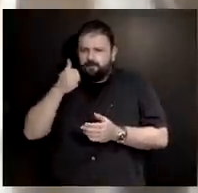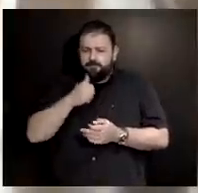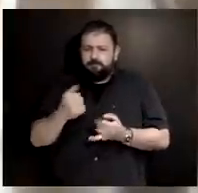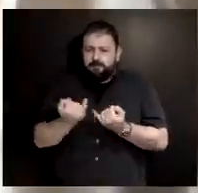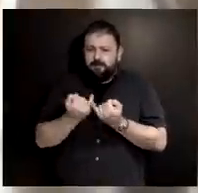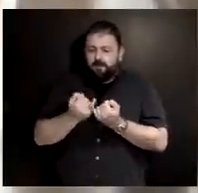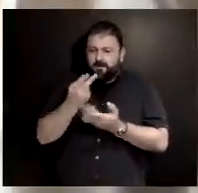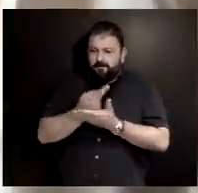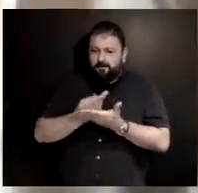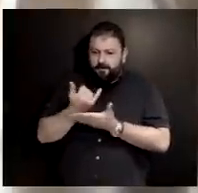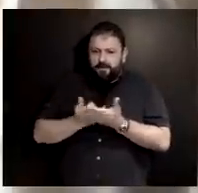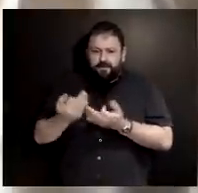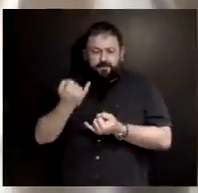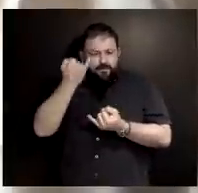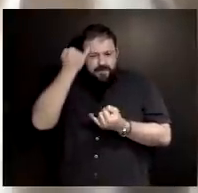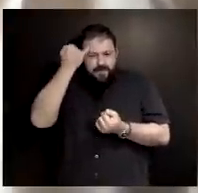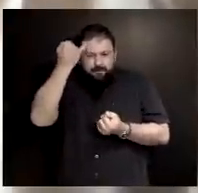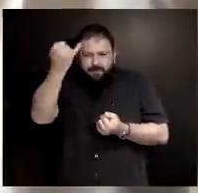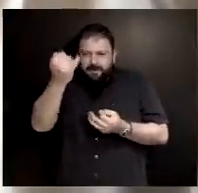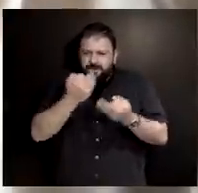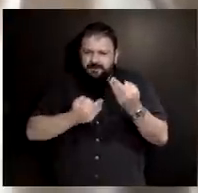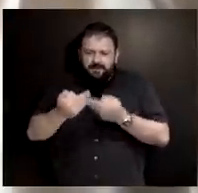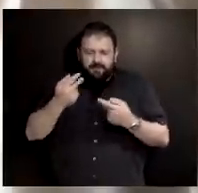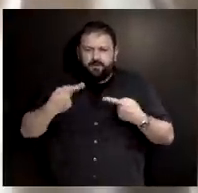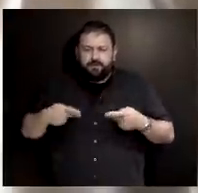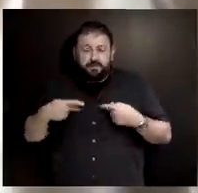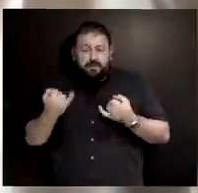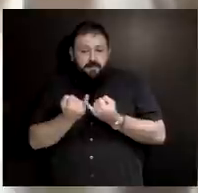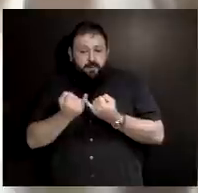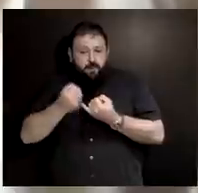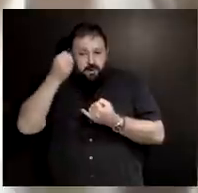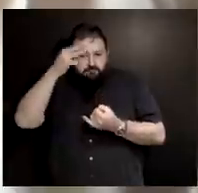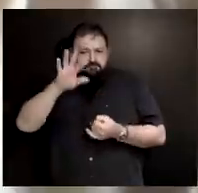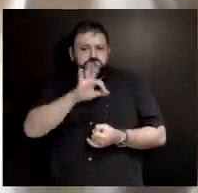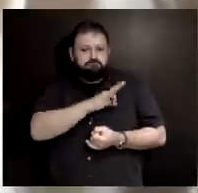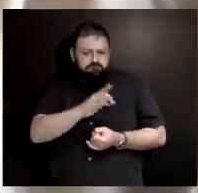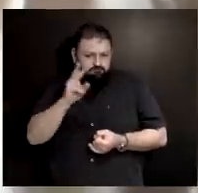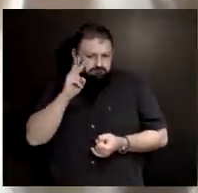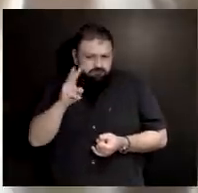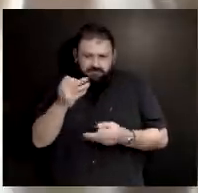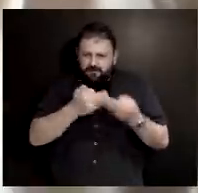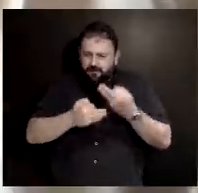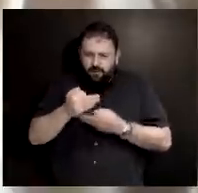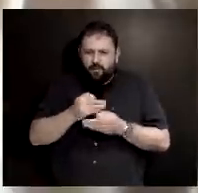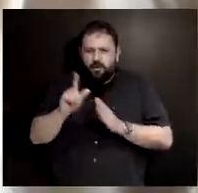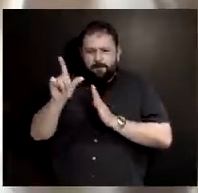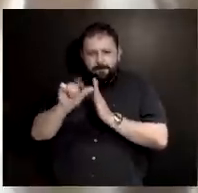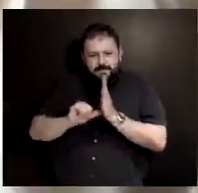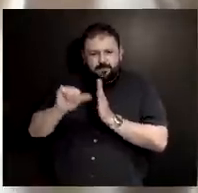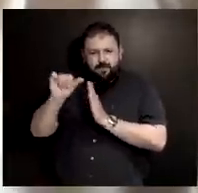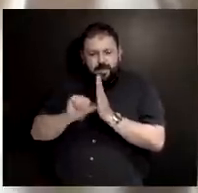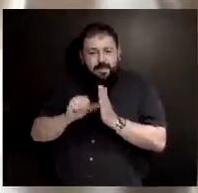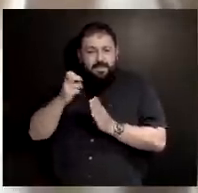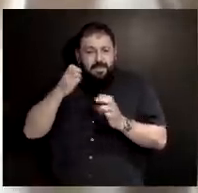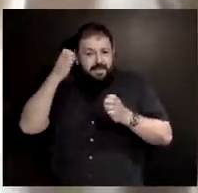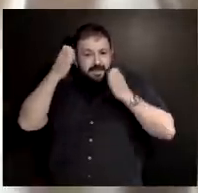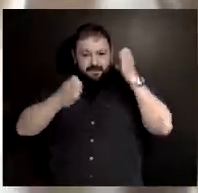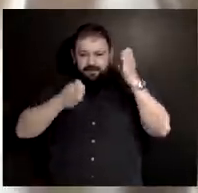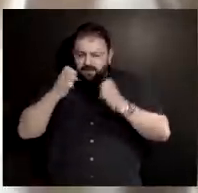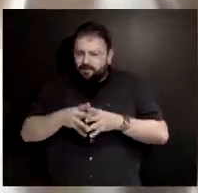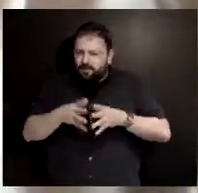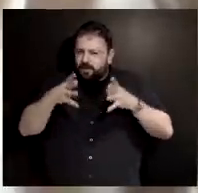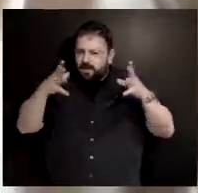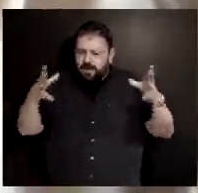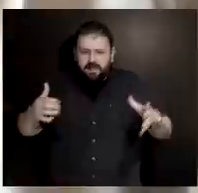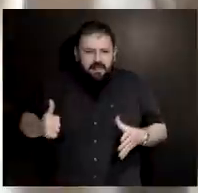proyecto. Imagínense que ustedes a través de OmniLife TV van a poder ver, hacer su evento mensual, ya con un evento grande de OmniLife,